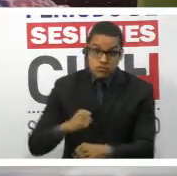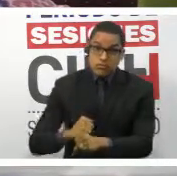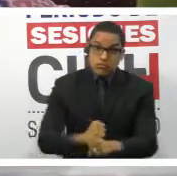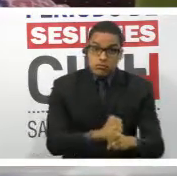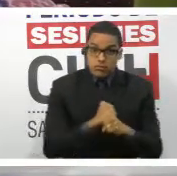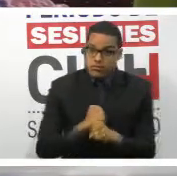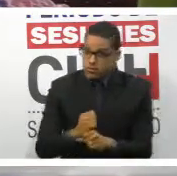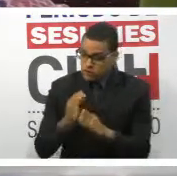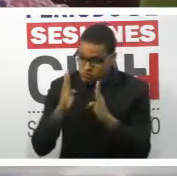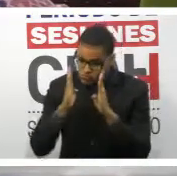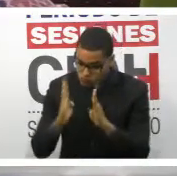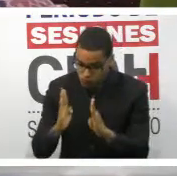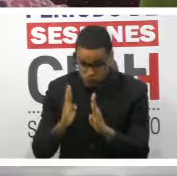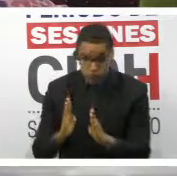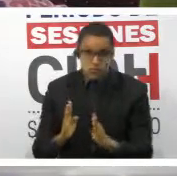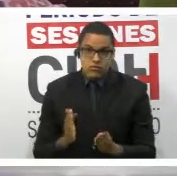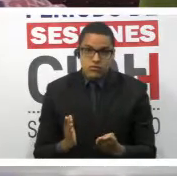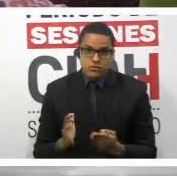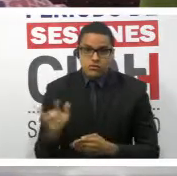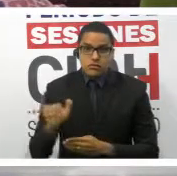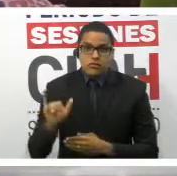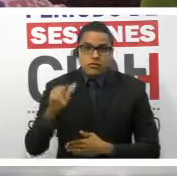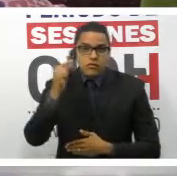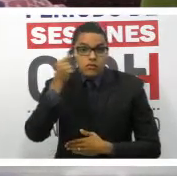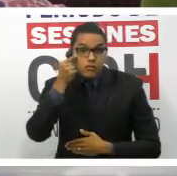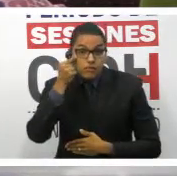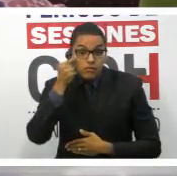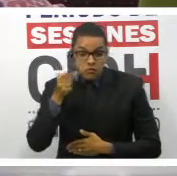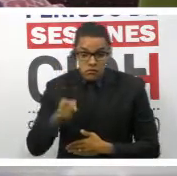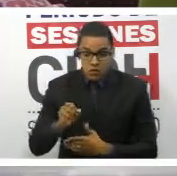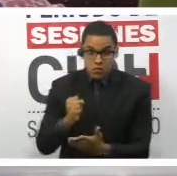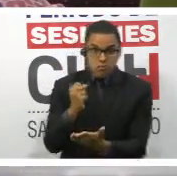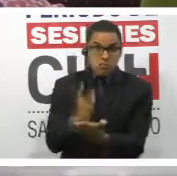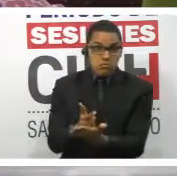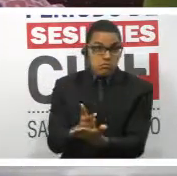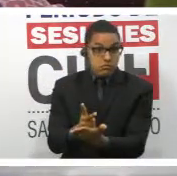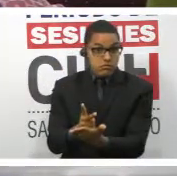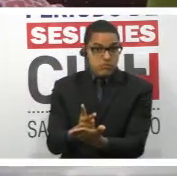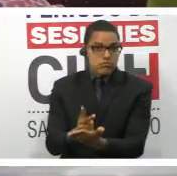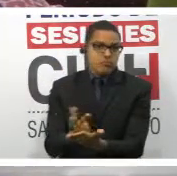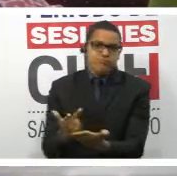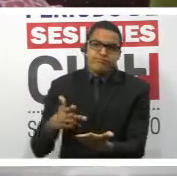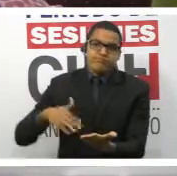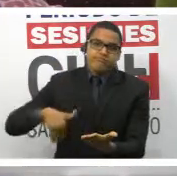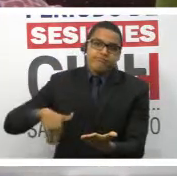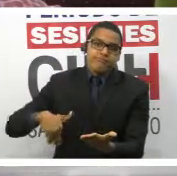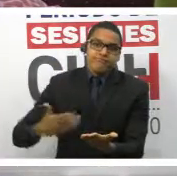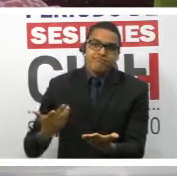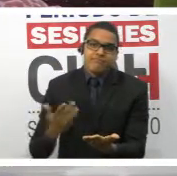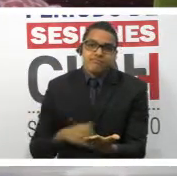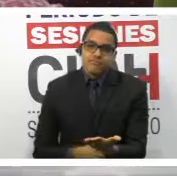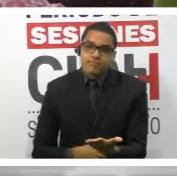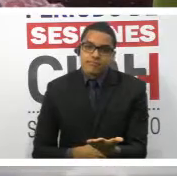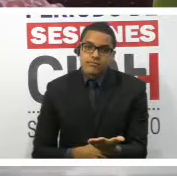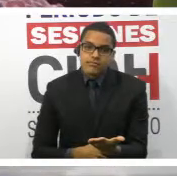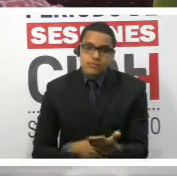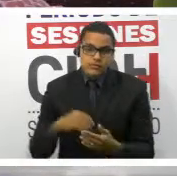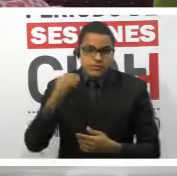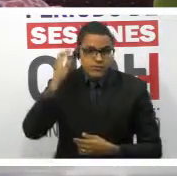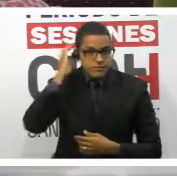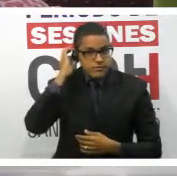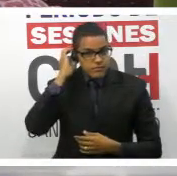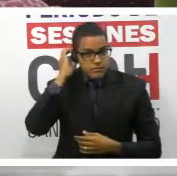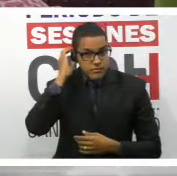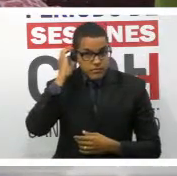los políticos no han aprobado en guatemala la armonización de la de la